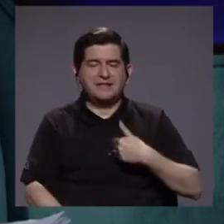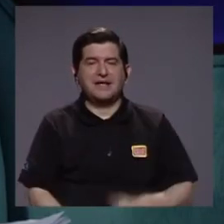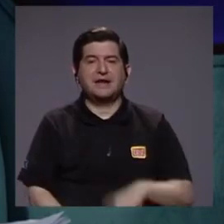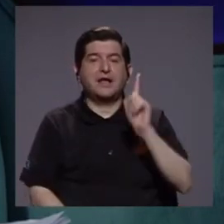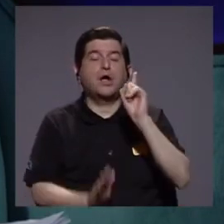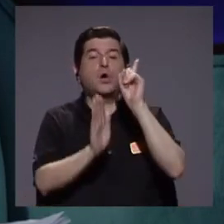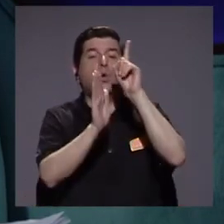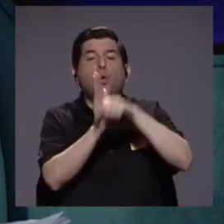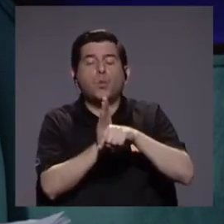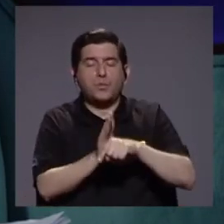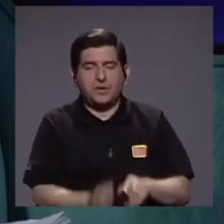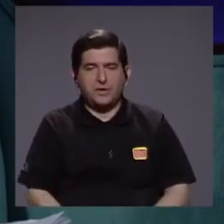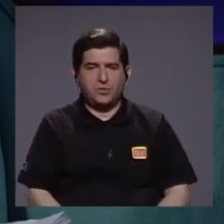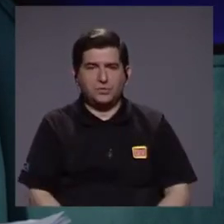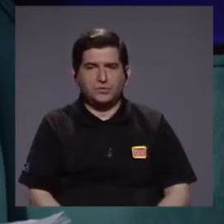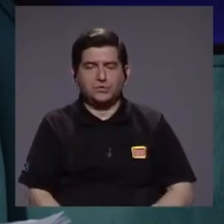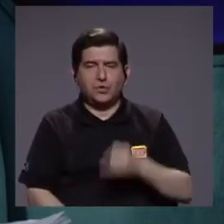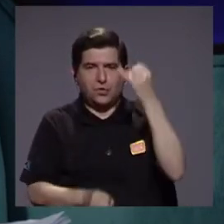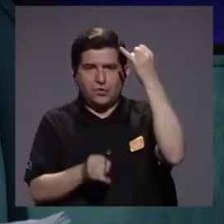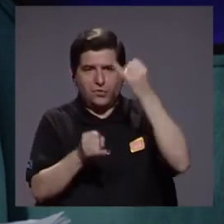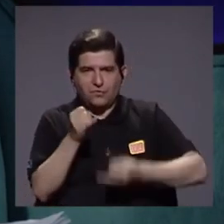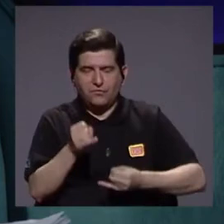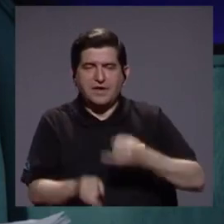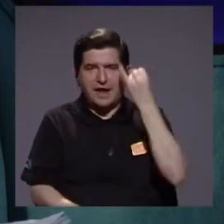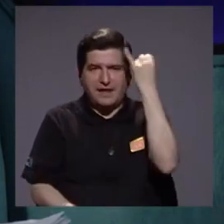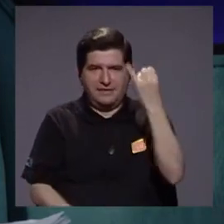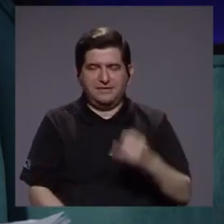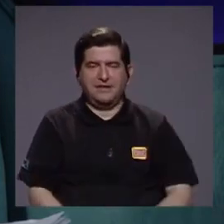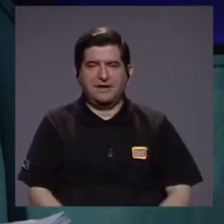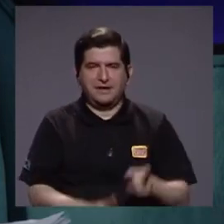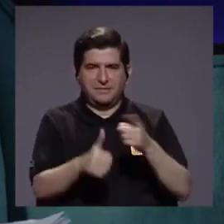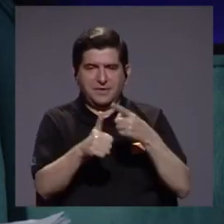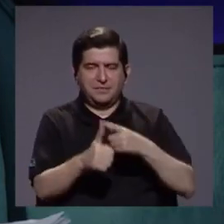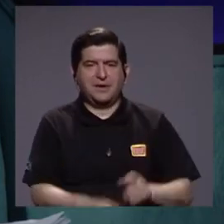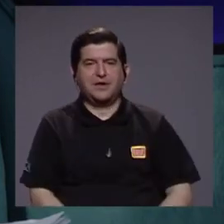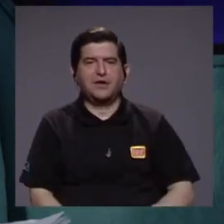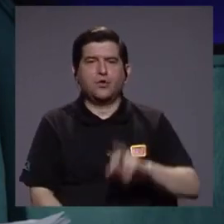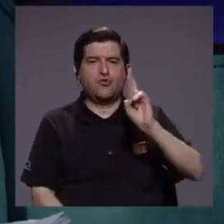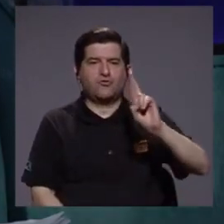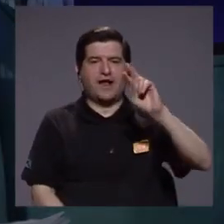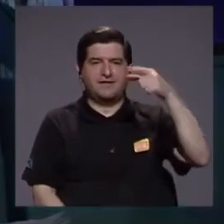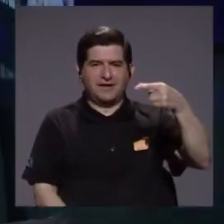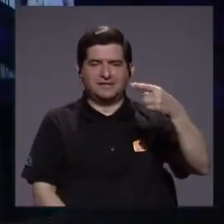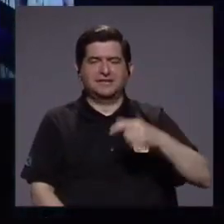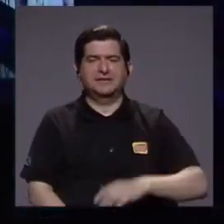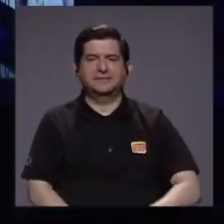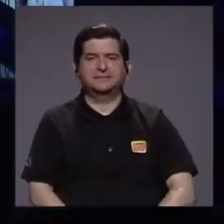un minuto para realizar un cierre final. Iniciamos con el señor Ralph García.